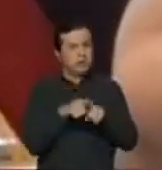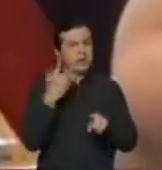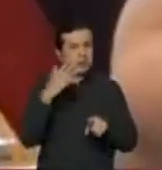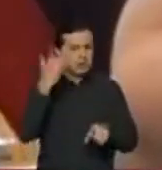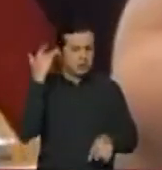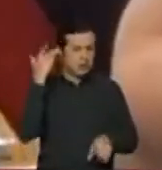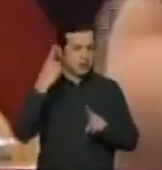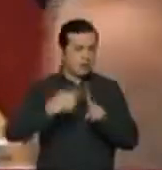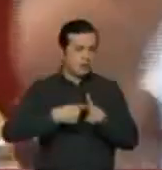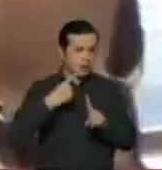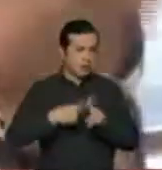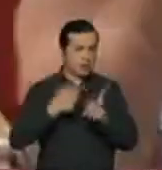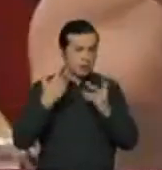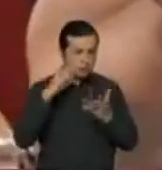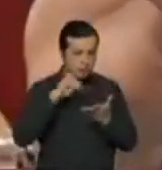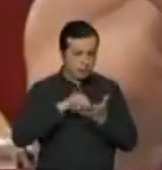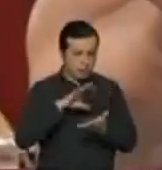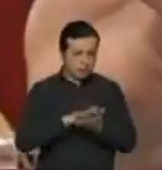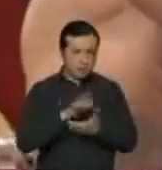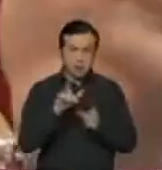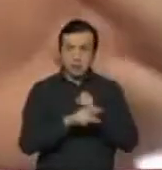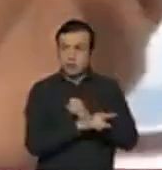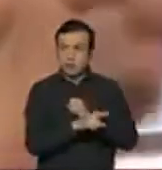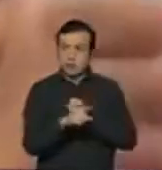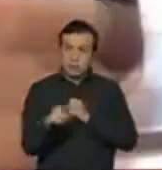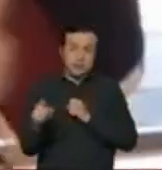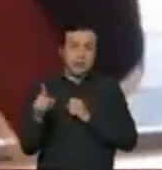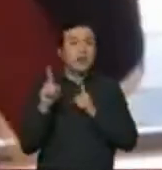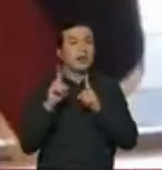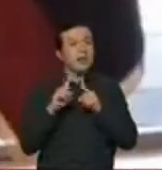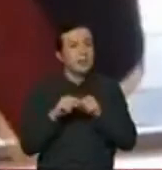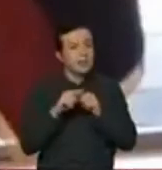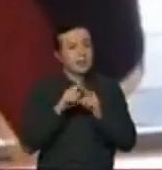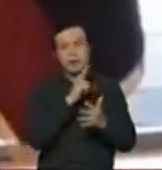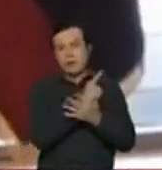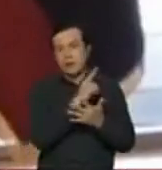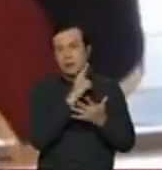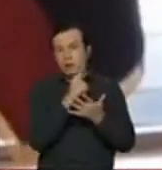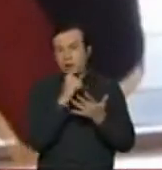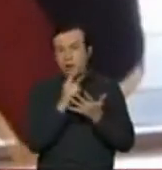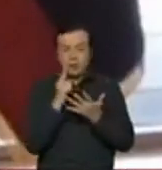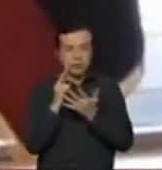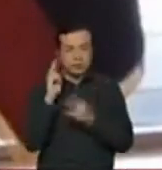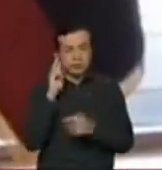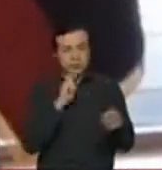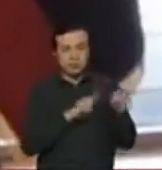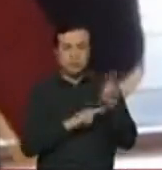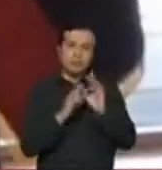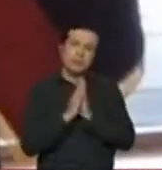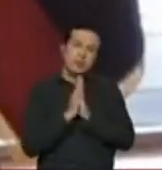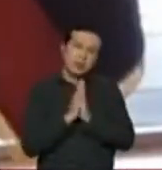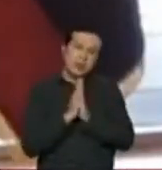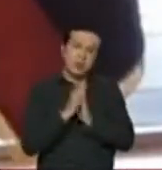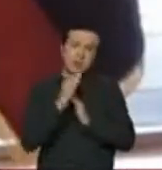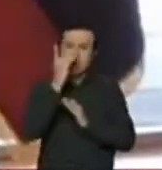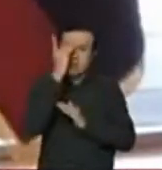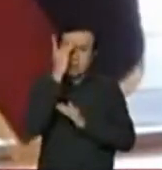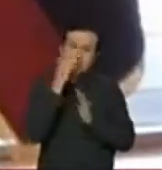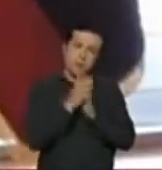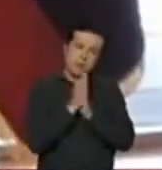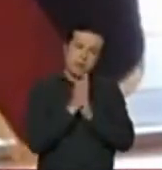el BIES. Hay la posibilidad, dependiendo de cada caso, ¿verdad?, de solicitar el